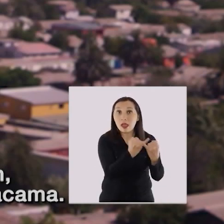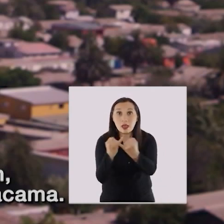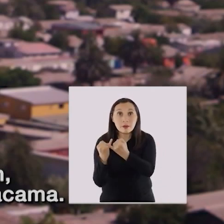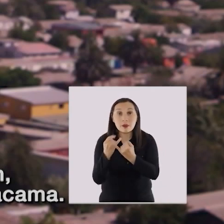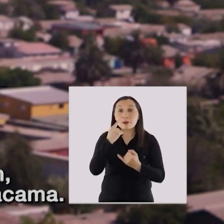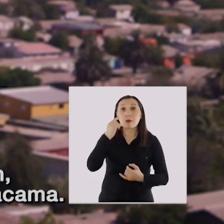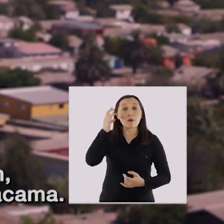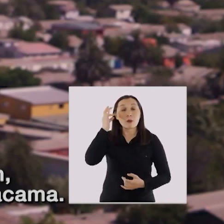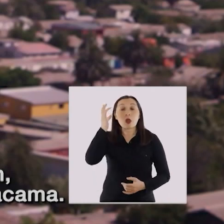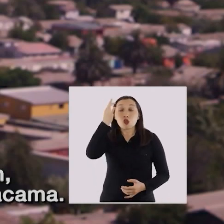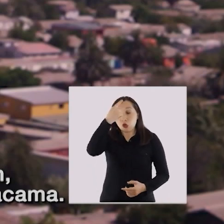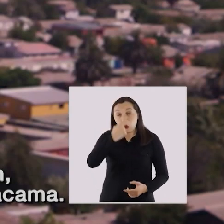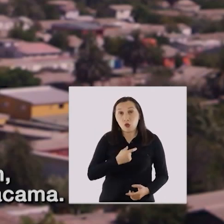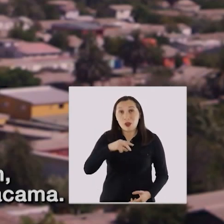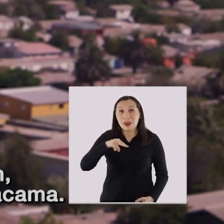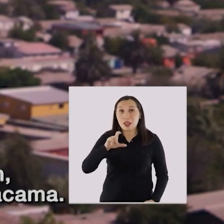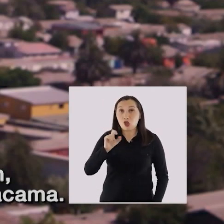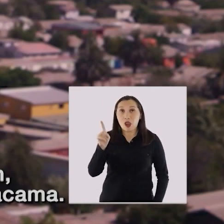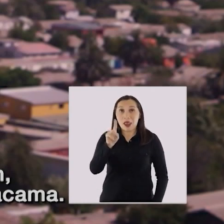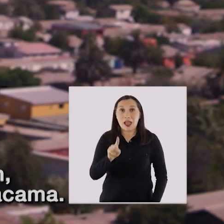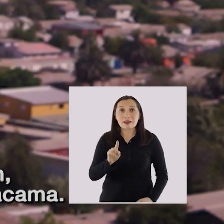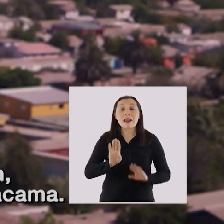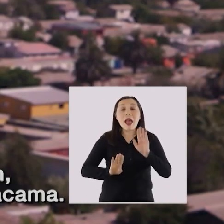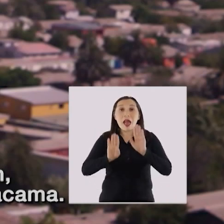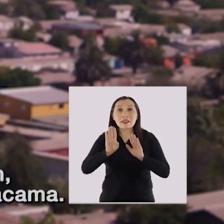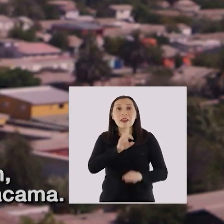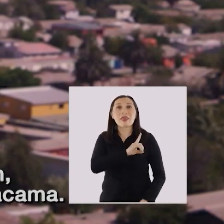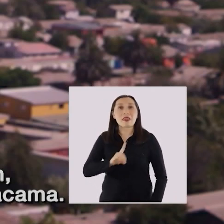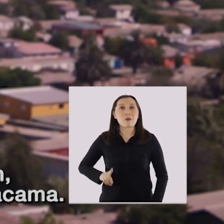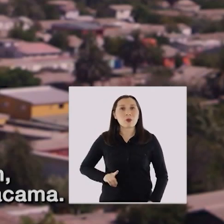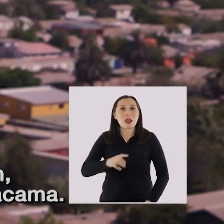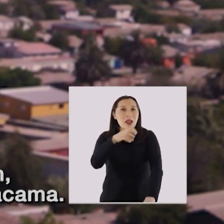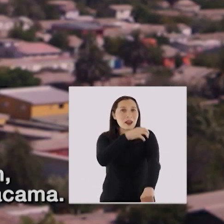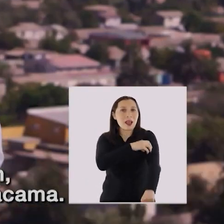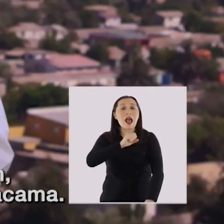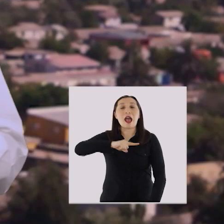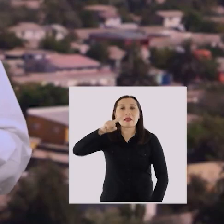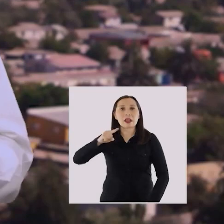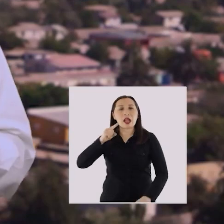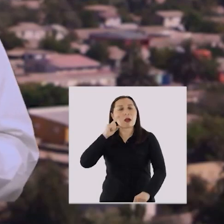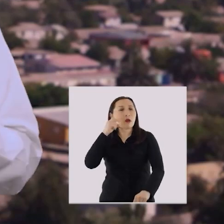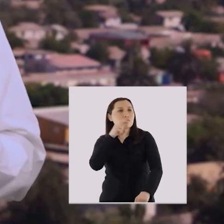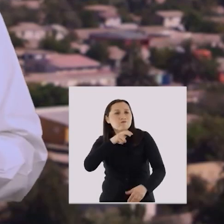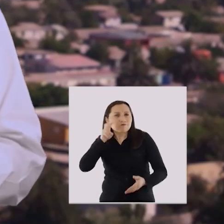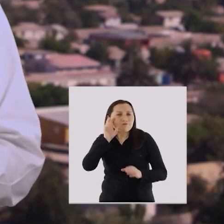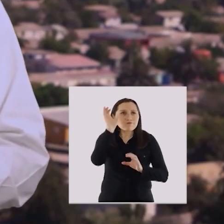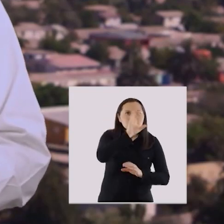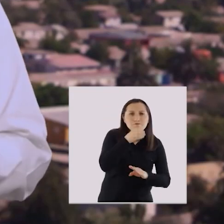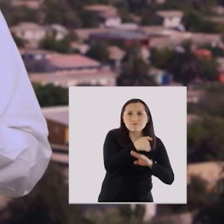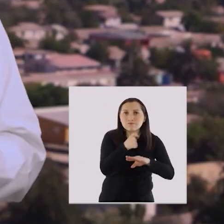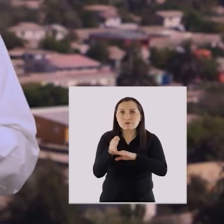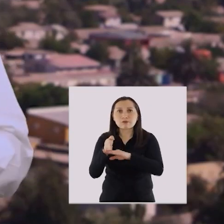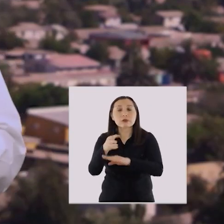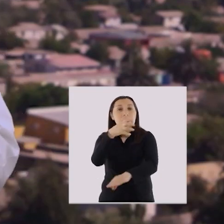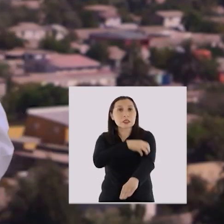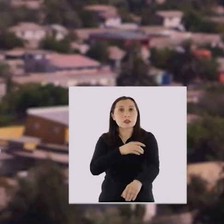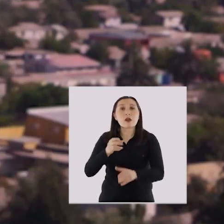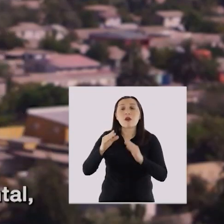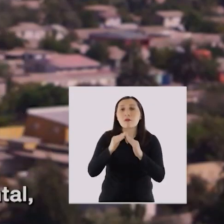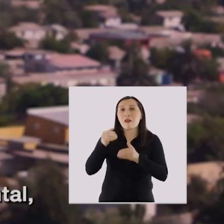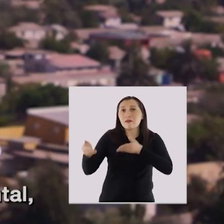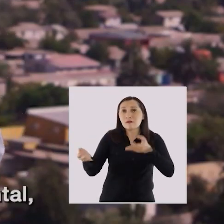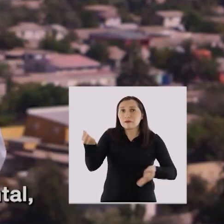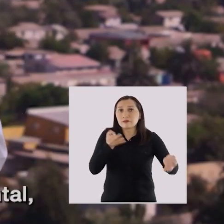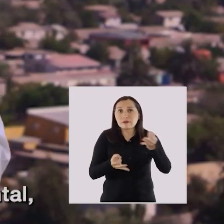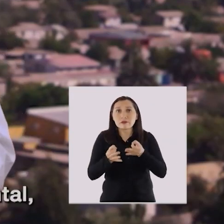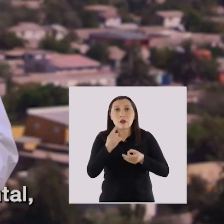Amigas y amigos, soy Nicolás Noman, candidato a diputado por la región de Atacama. Recorriendo nuestra región, muchas vecinas y